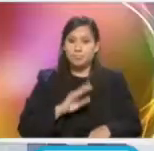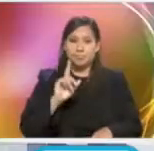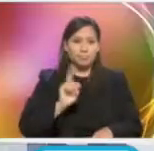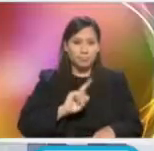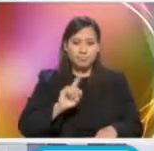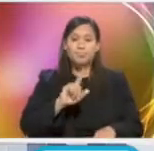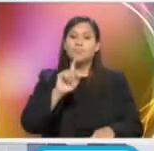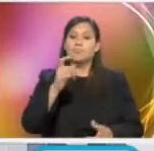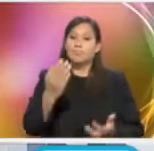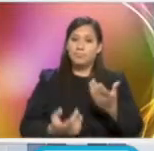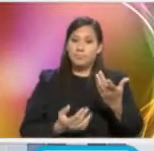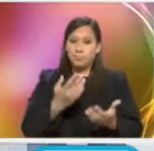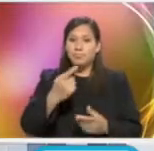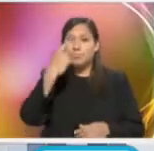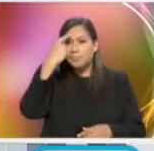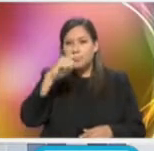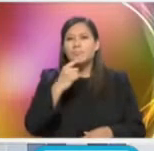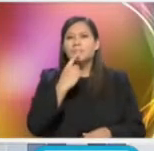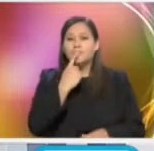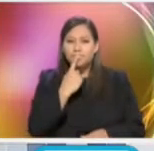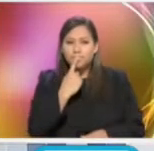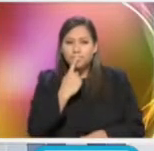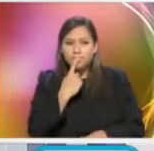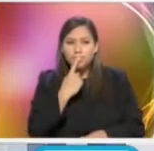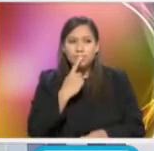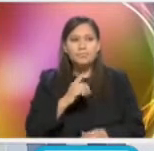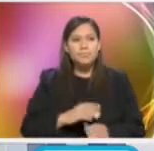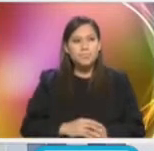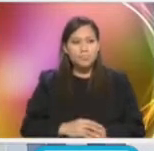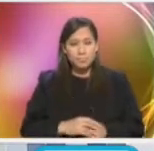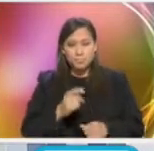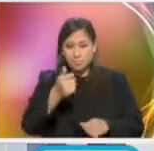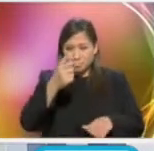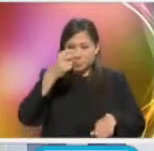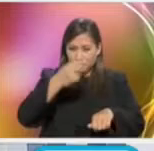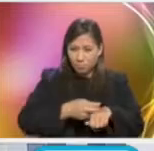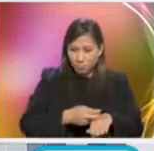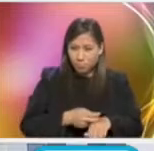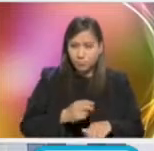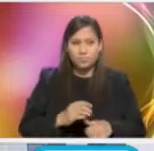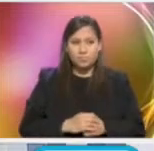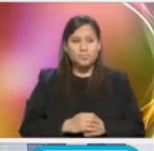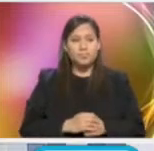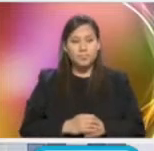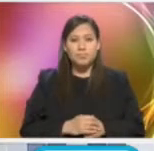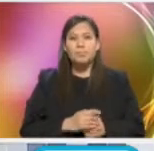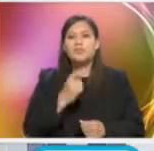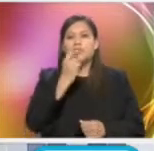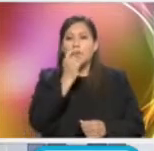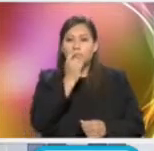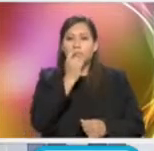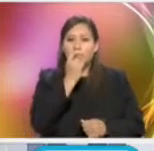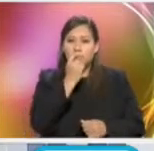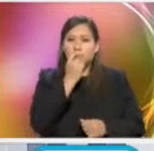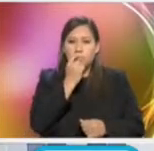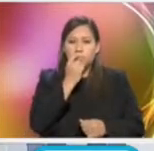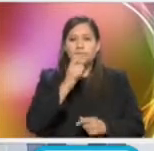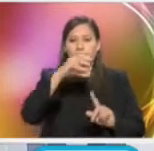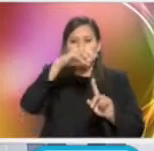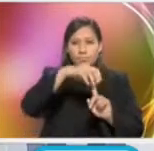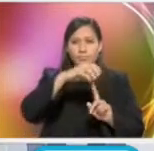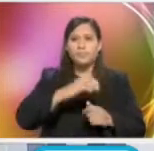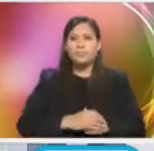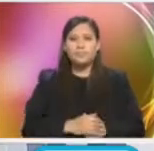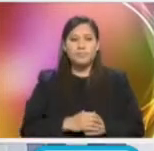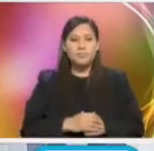en el agua hirviendo, para que suelte un poquito del sabor y los Y sacamos. quede medio duritos, Que ¿no? sí, ¿no? la idea es que quede crujientito, ¿no? Claro. Los champiñones. Eso